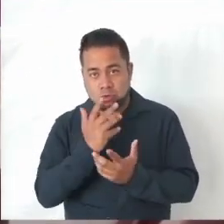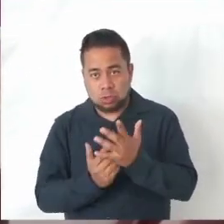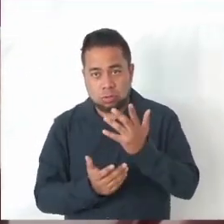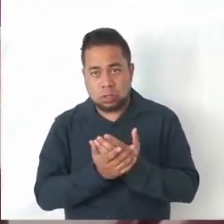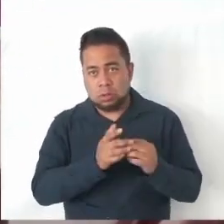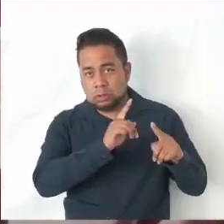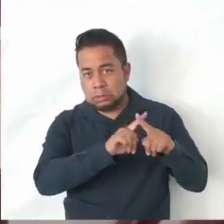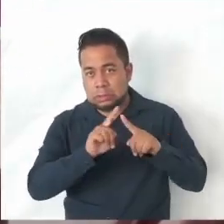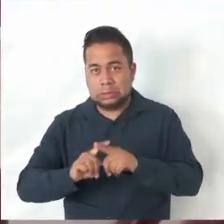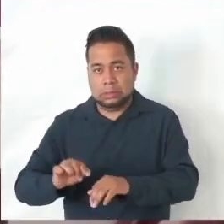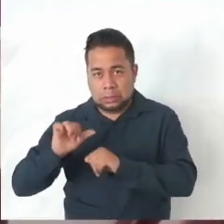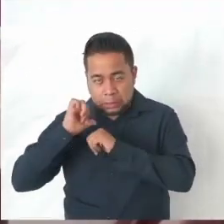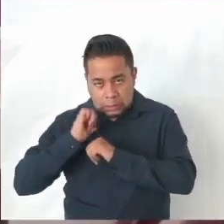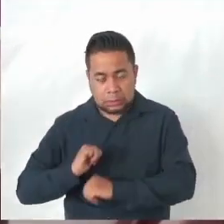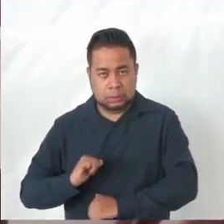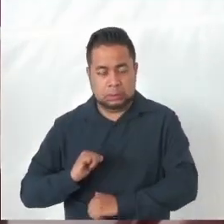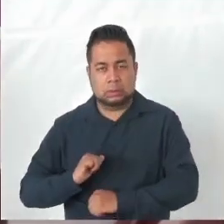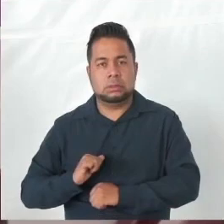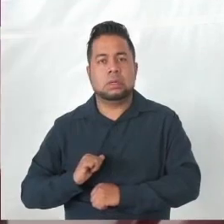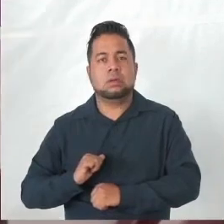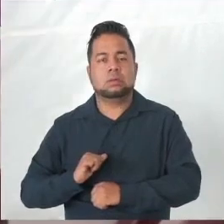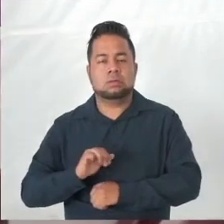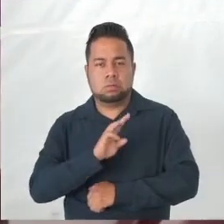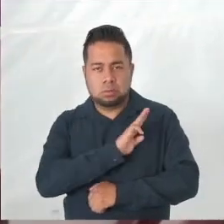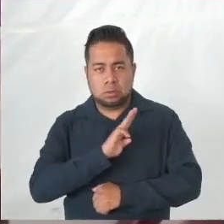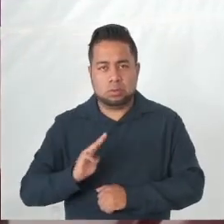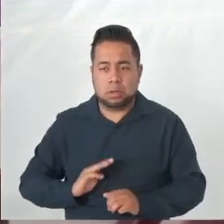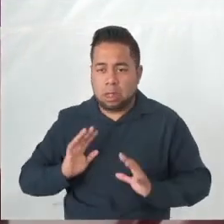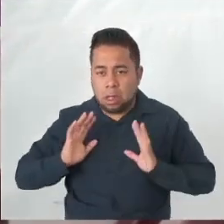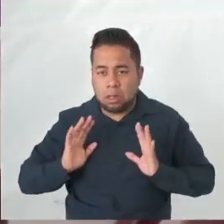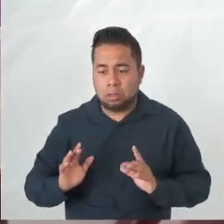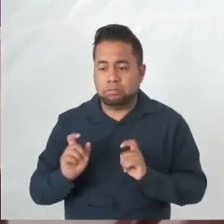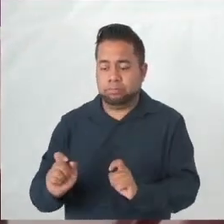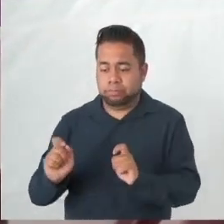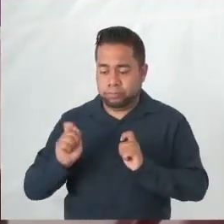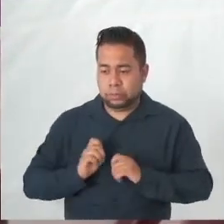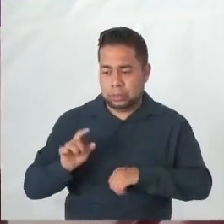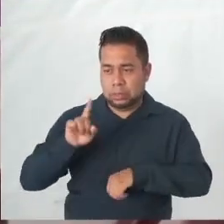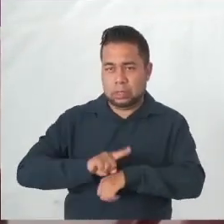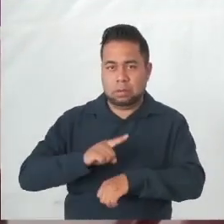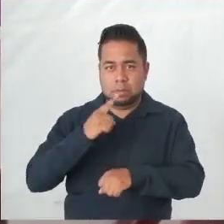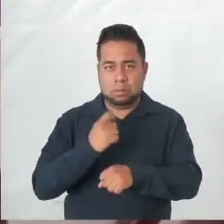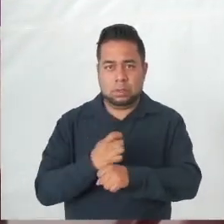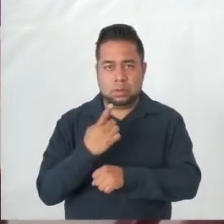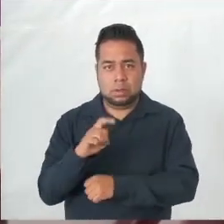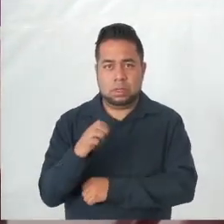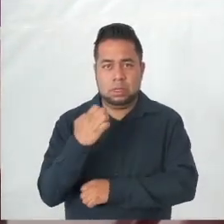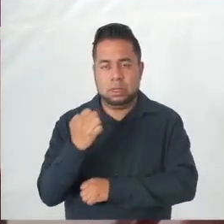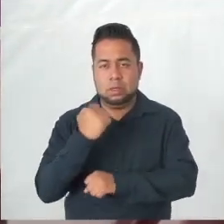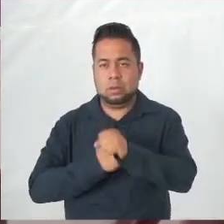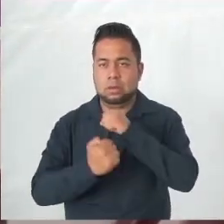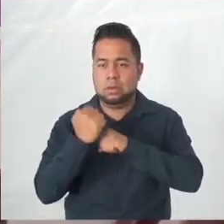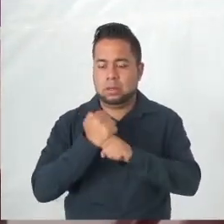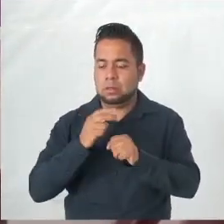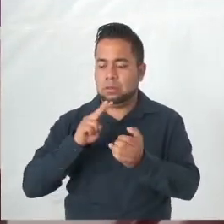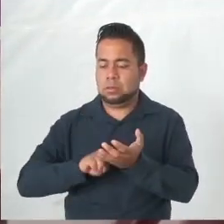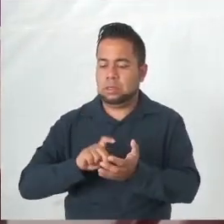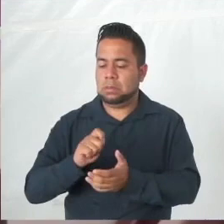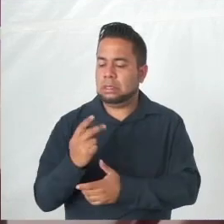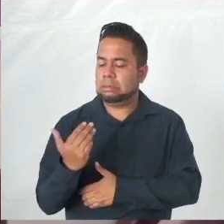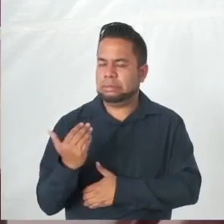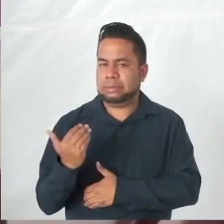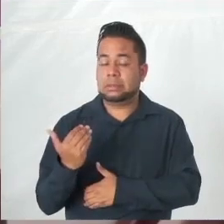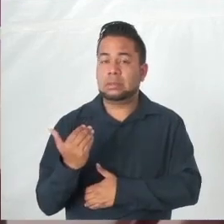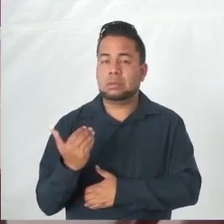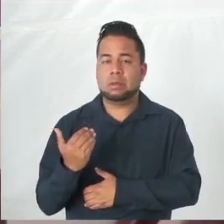distintas autoridades municipales que ya asumieron el cargo desde el día 1 de enero del año 2022, aún